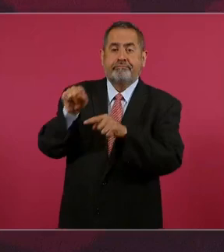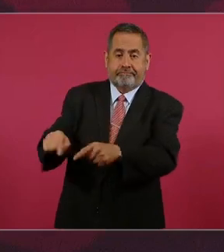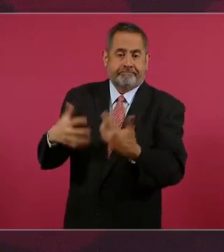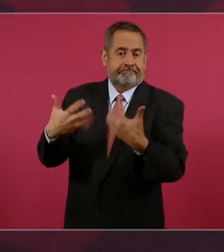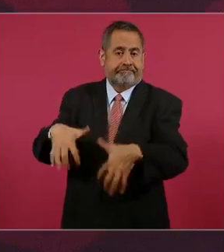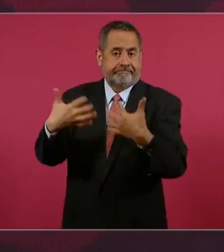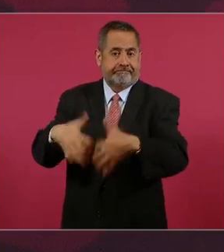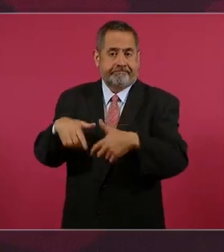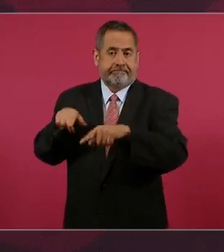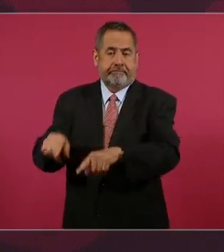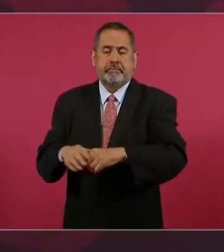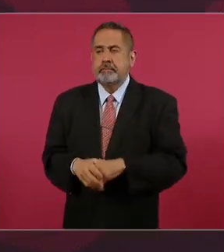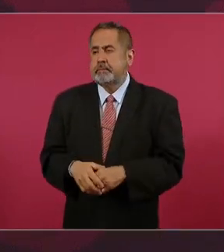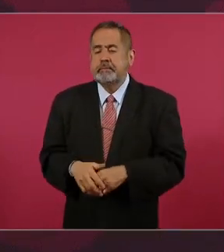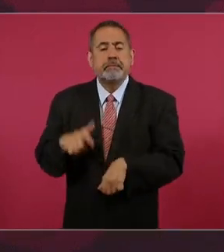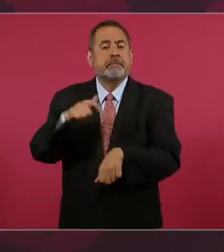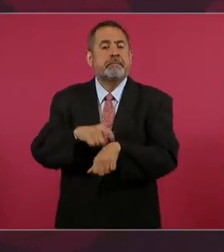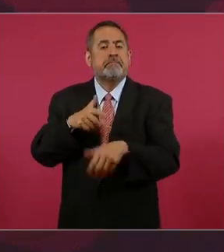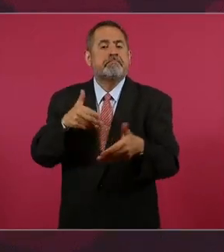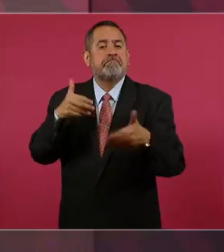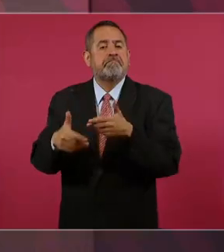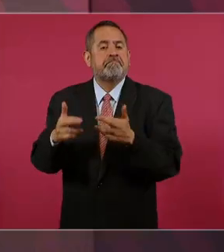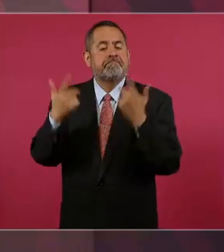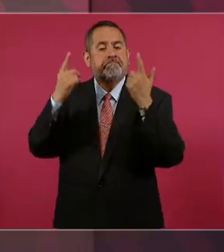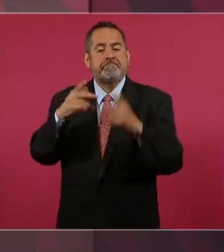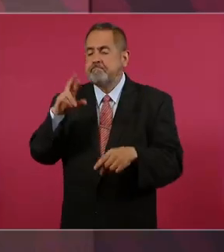y se hizo en un tiempo récord